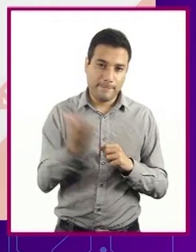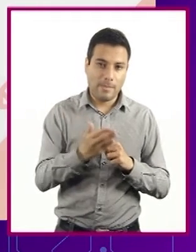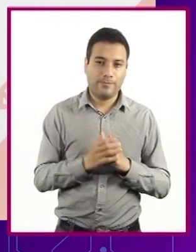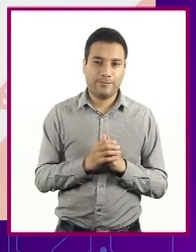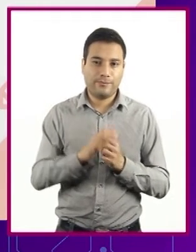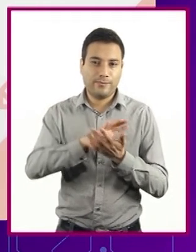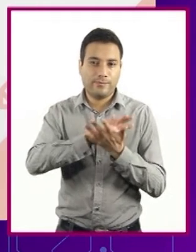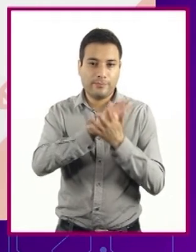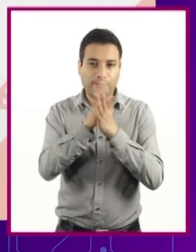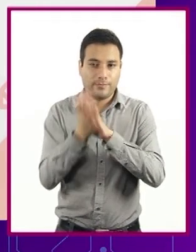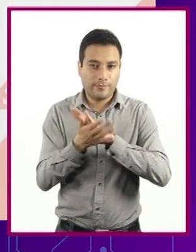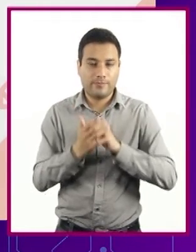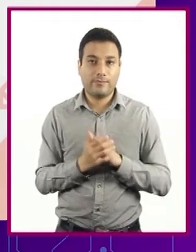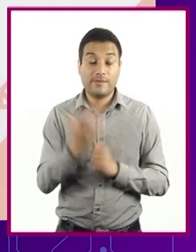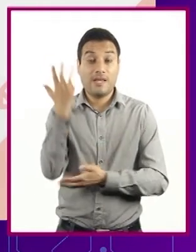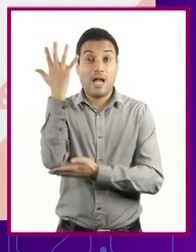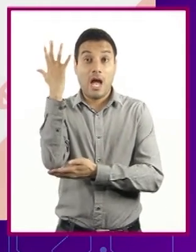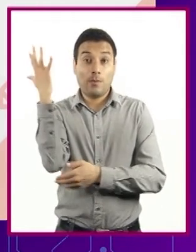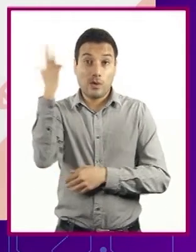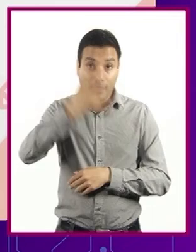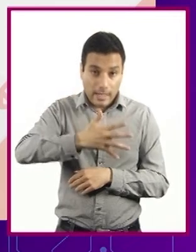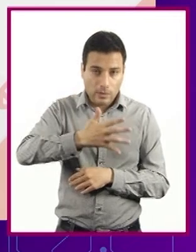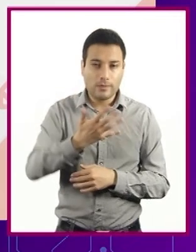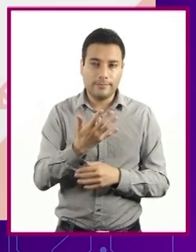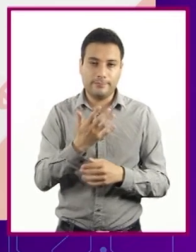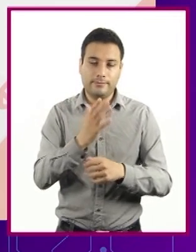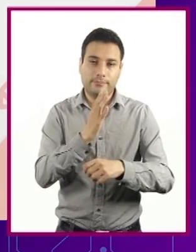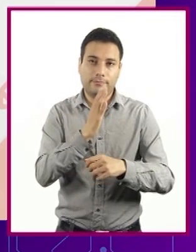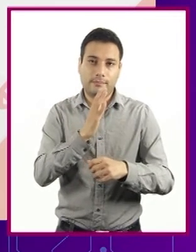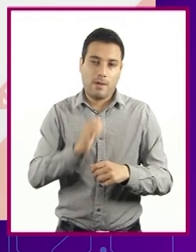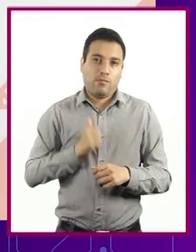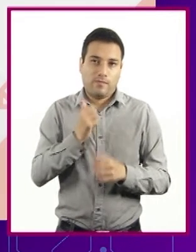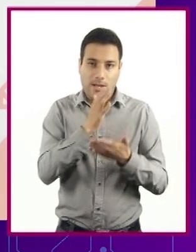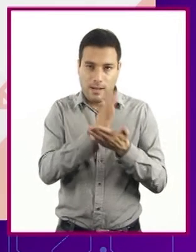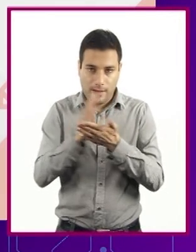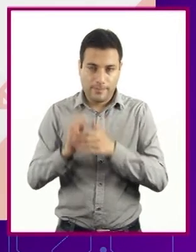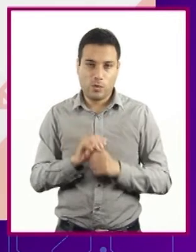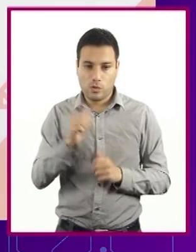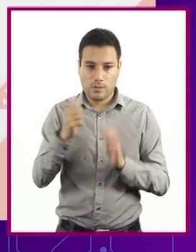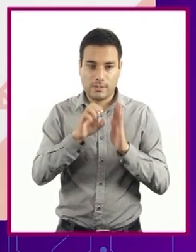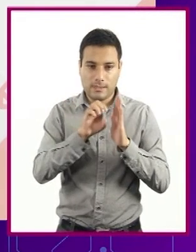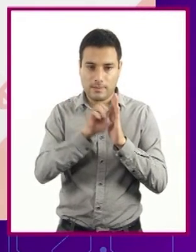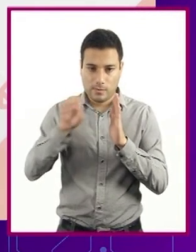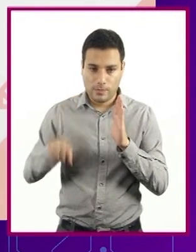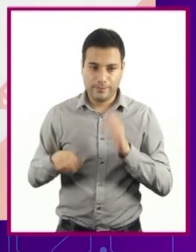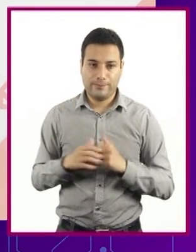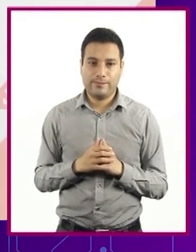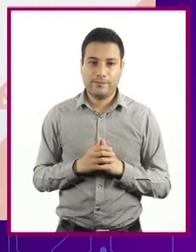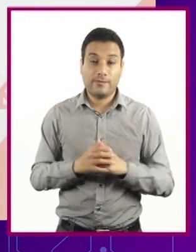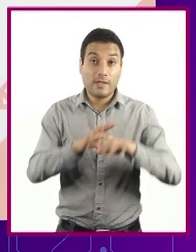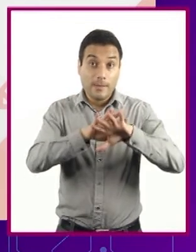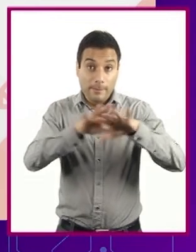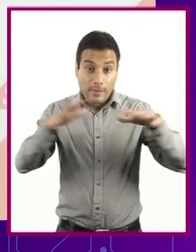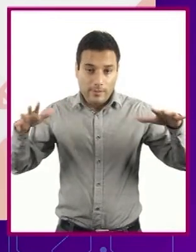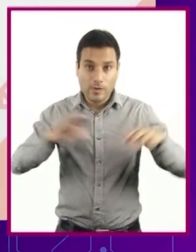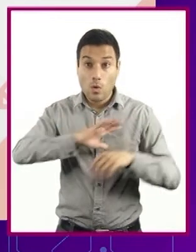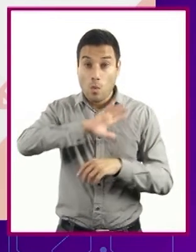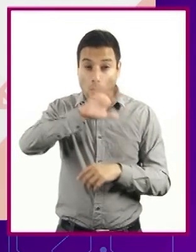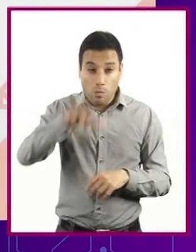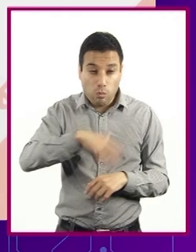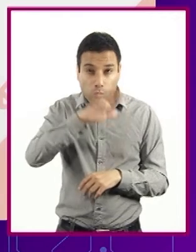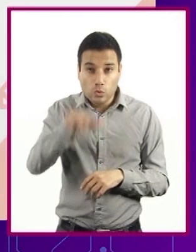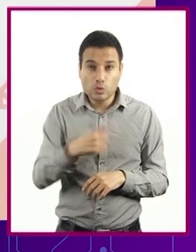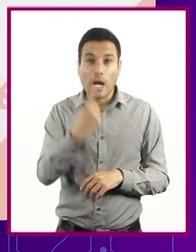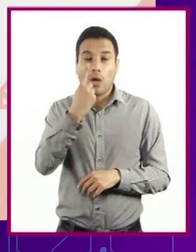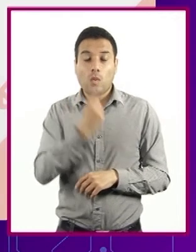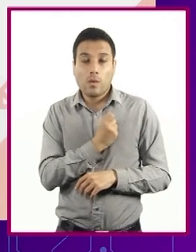sería hacer leña del árbol caído. Un ejemplo más. Ta Hai Li Lao Zhen, buscar una